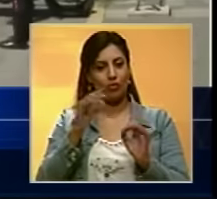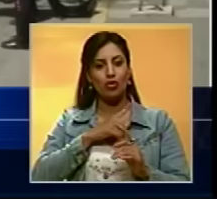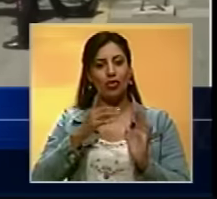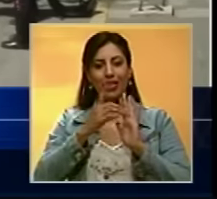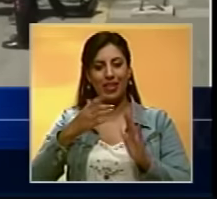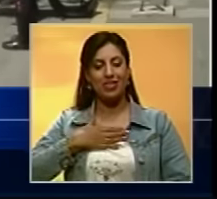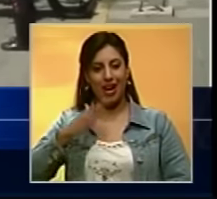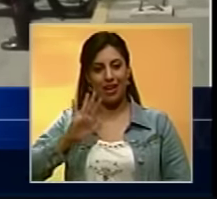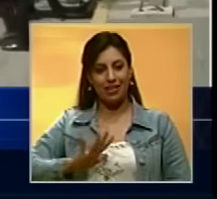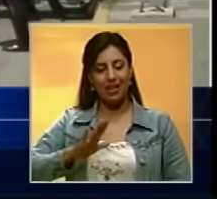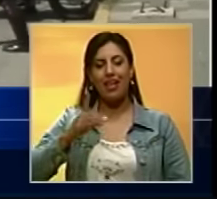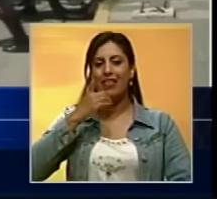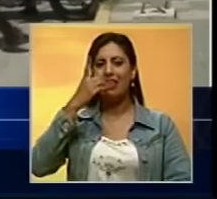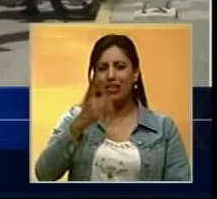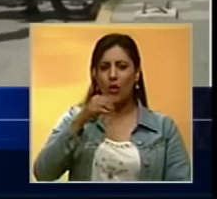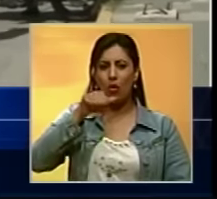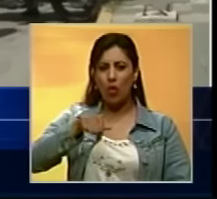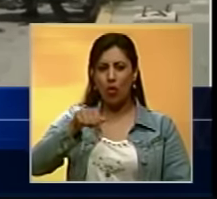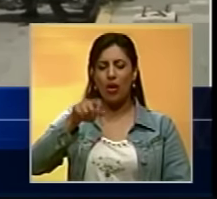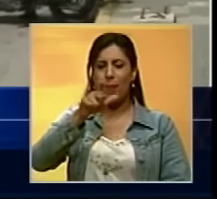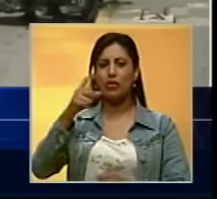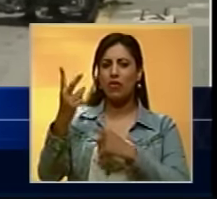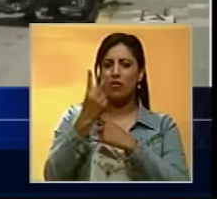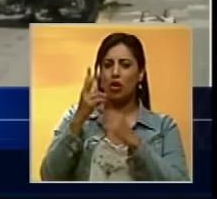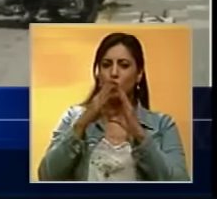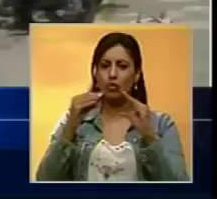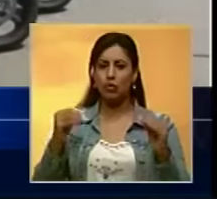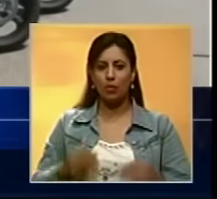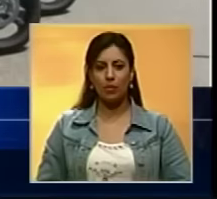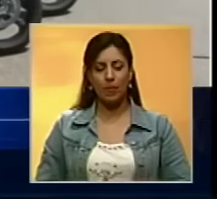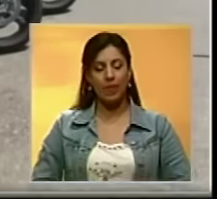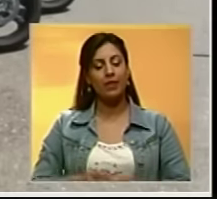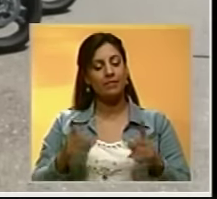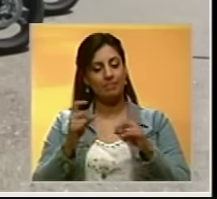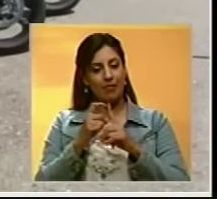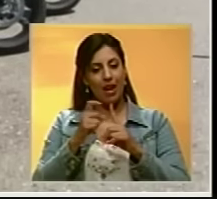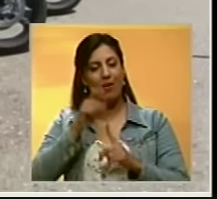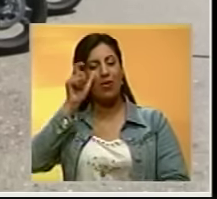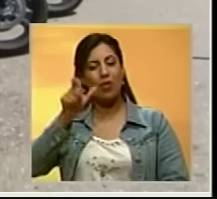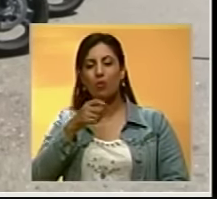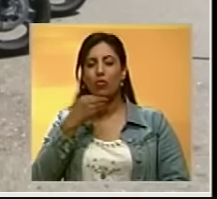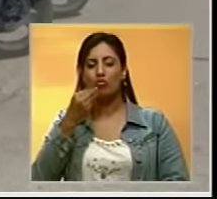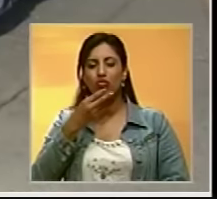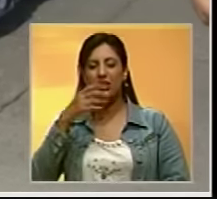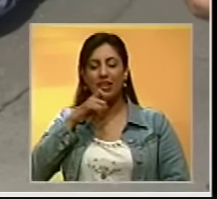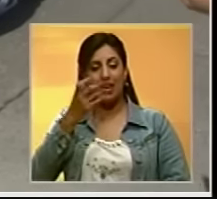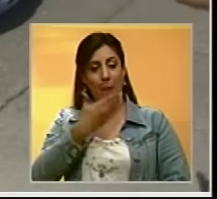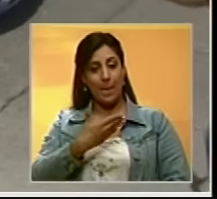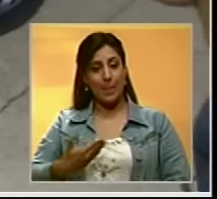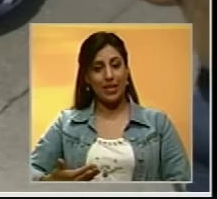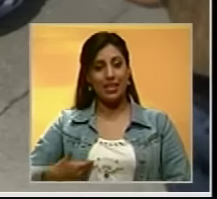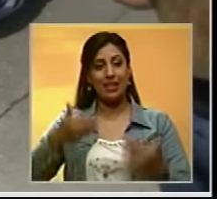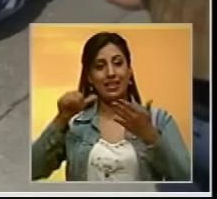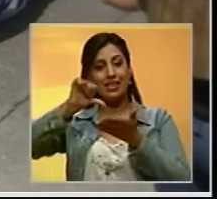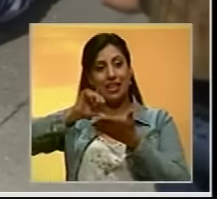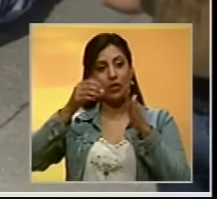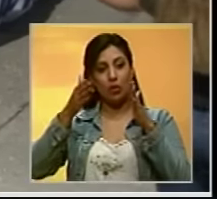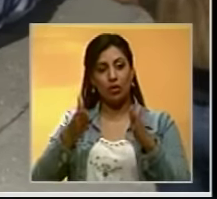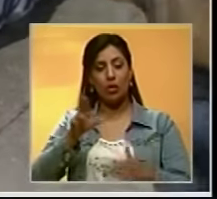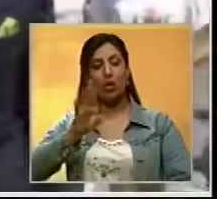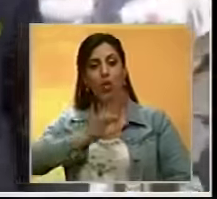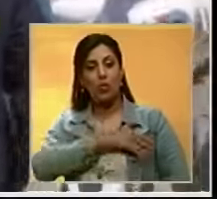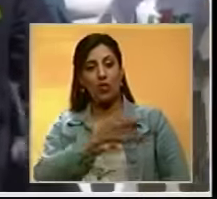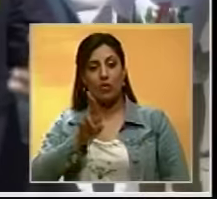nuestros derechos ante una dictadura que hoy que los está violando absolutamente todo palabras de hasle iglesia presidente del centro de estudiantes de la